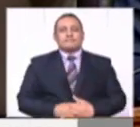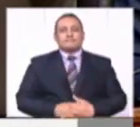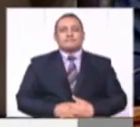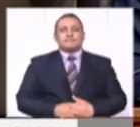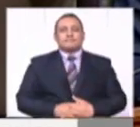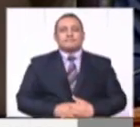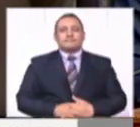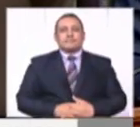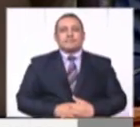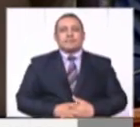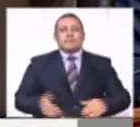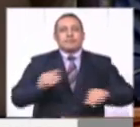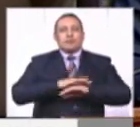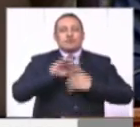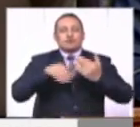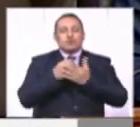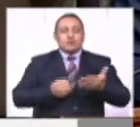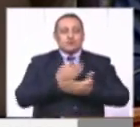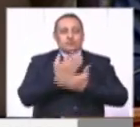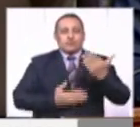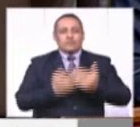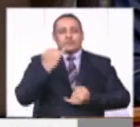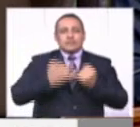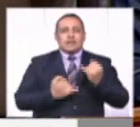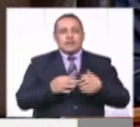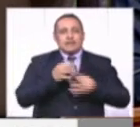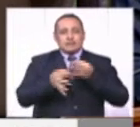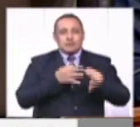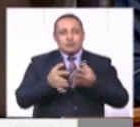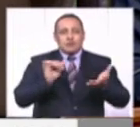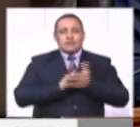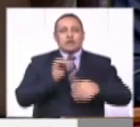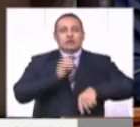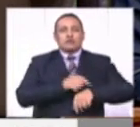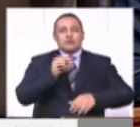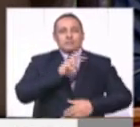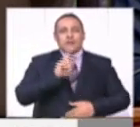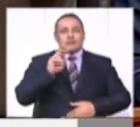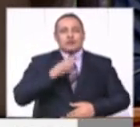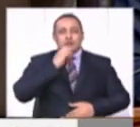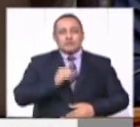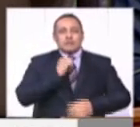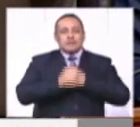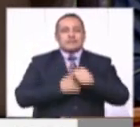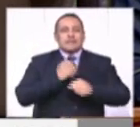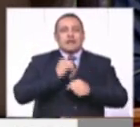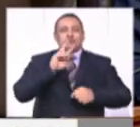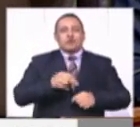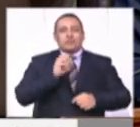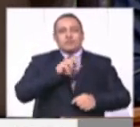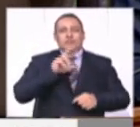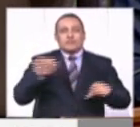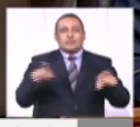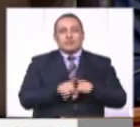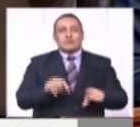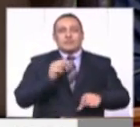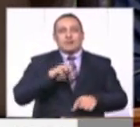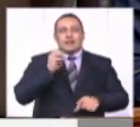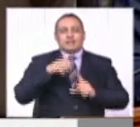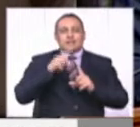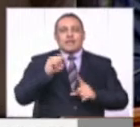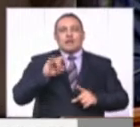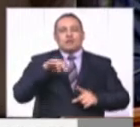290 sobre el informe final refiero que con fecha 22 de diciembre del 2023 la congresista delegada Marta Lupe